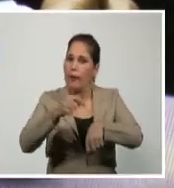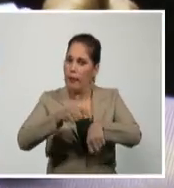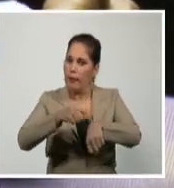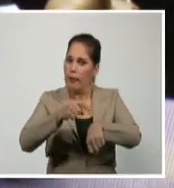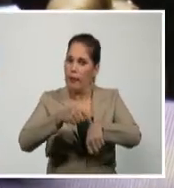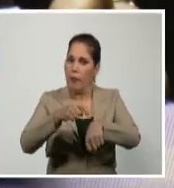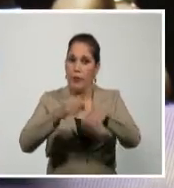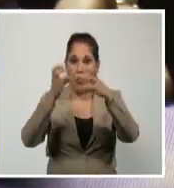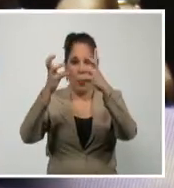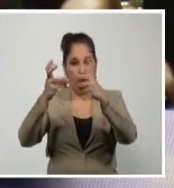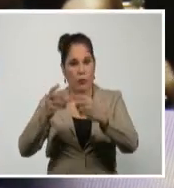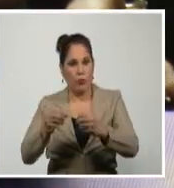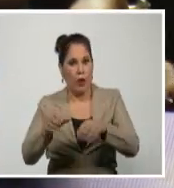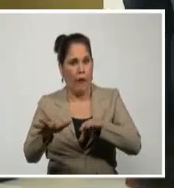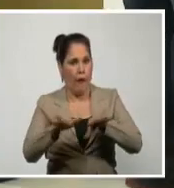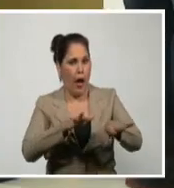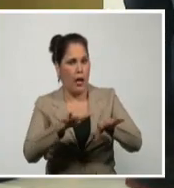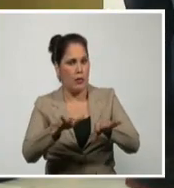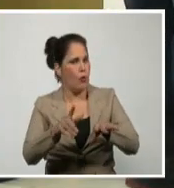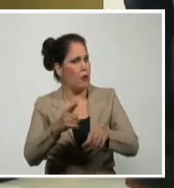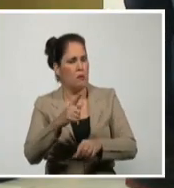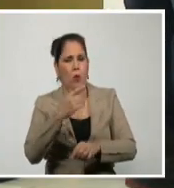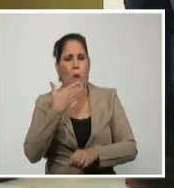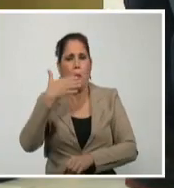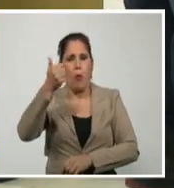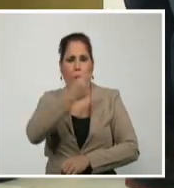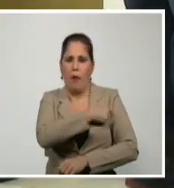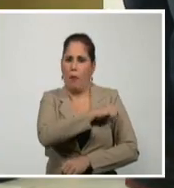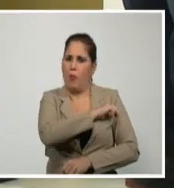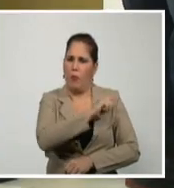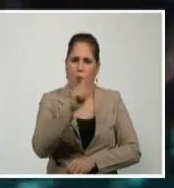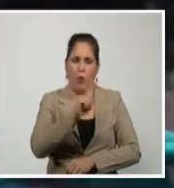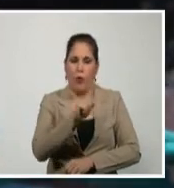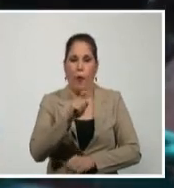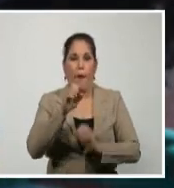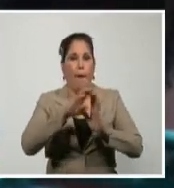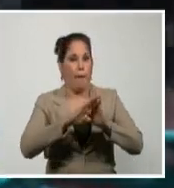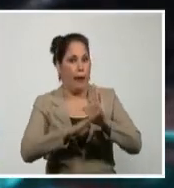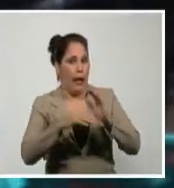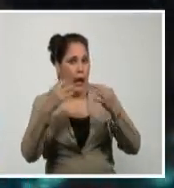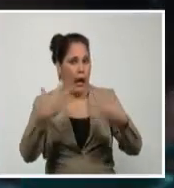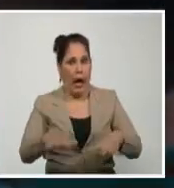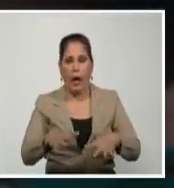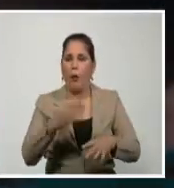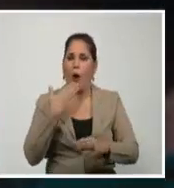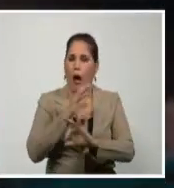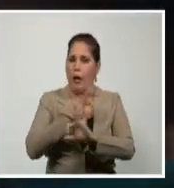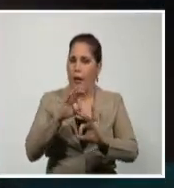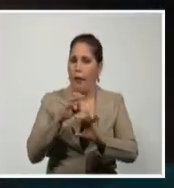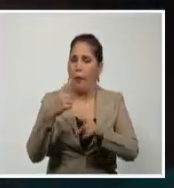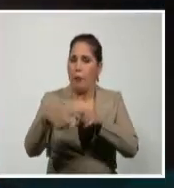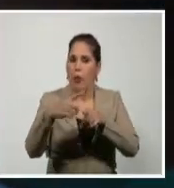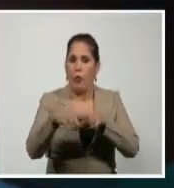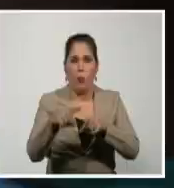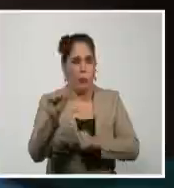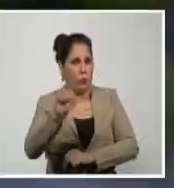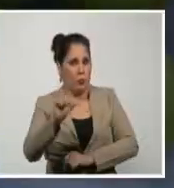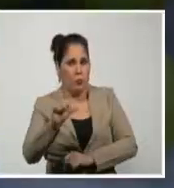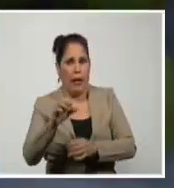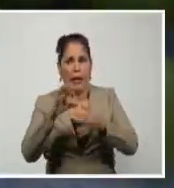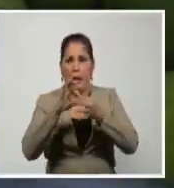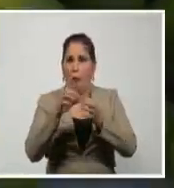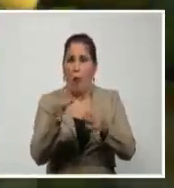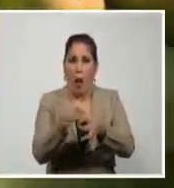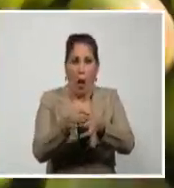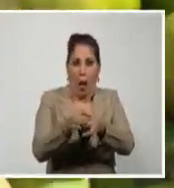los resultados de las acciones no favorecen a la población. Alza de medida de los precios, mala calidad del producto, bajo gramaje y